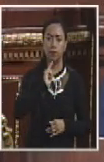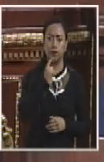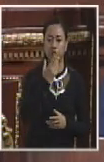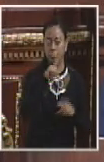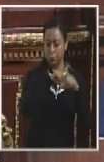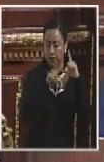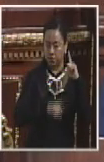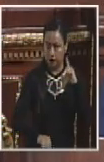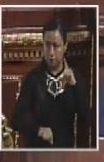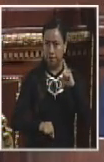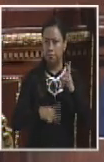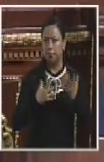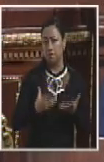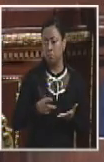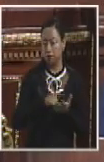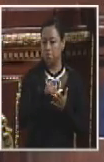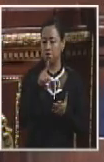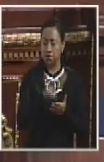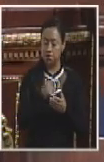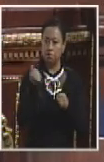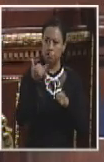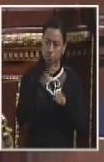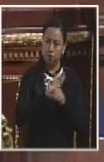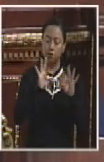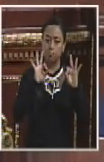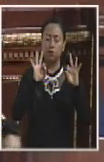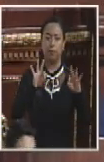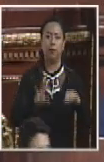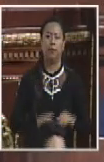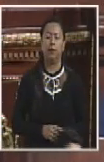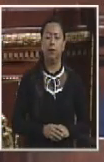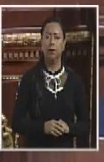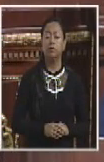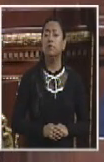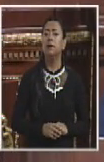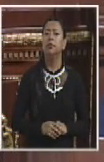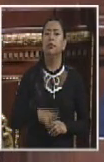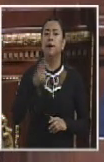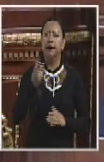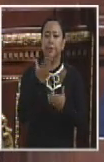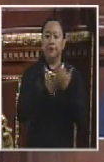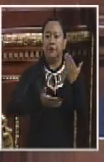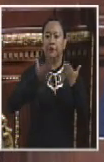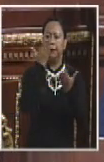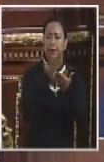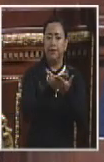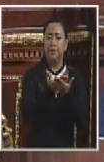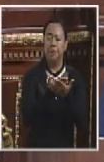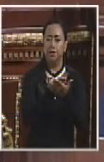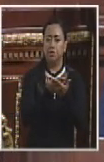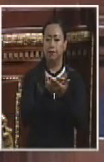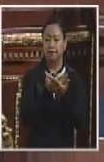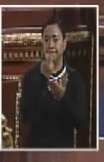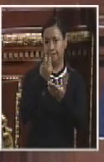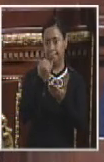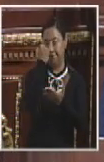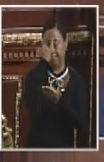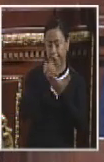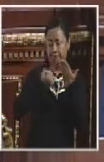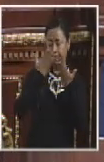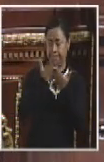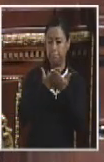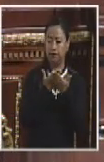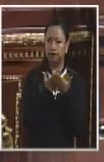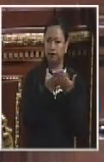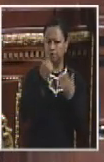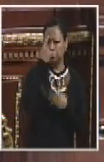parte de todas y cada una de sus autoridades. Para esto, la propuesta de esta iniciativa